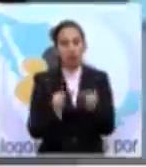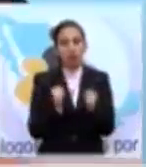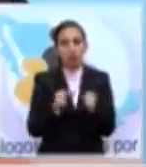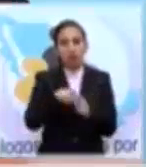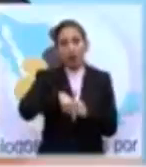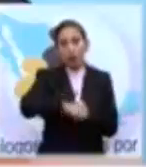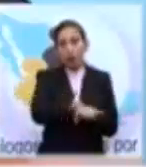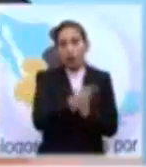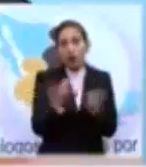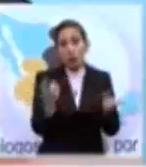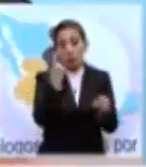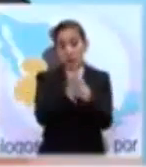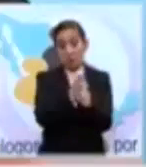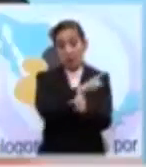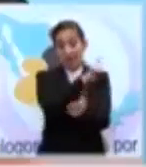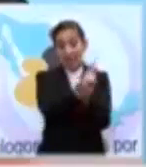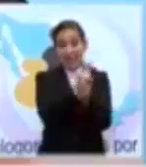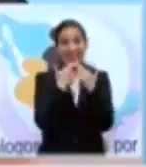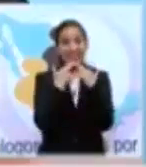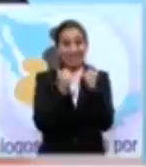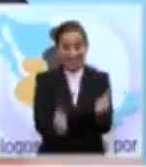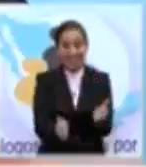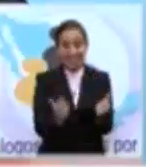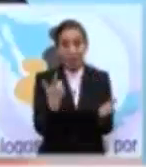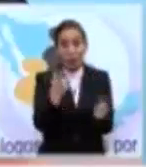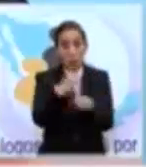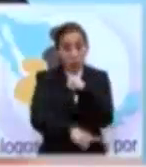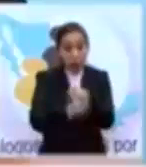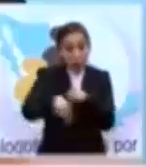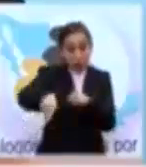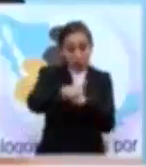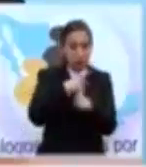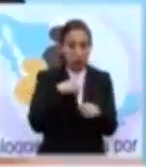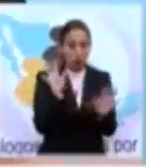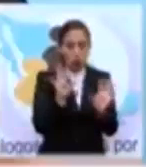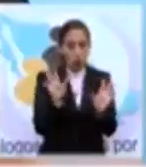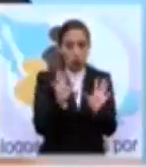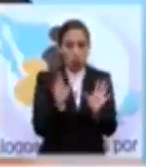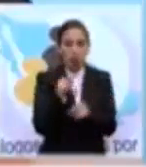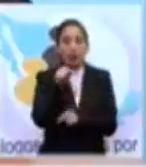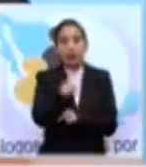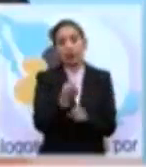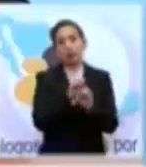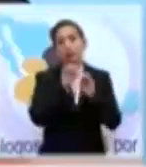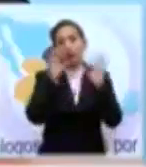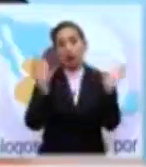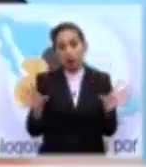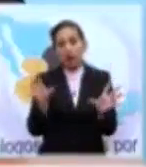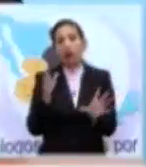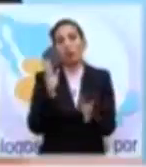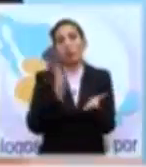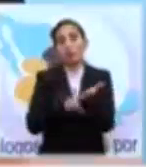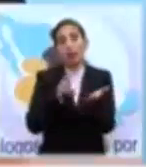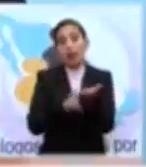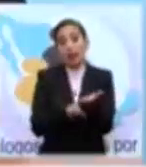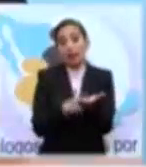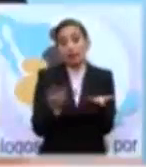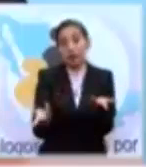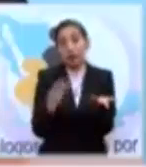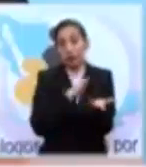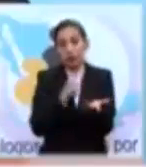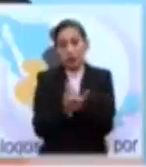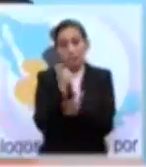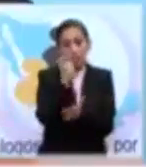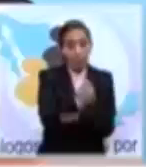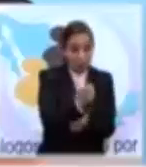una verdadera reforma fiscal que no sea tan dañina para la gente y donde obviamente pues pague más quien pueda pagar más, pero